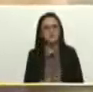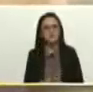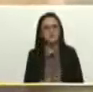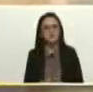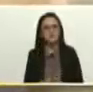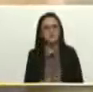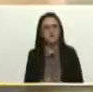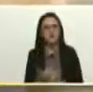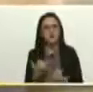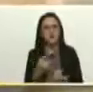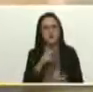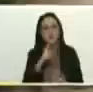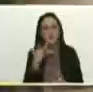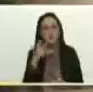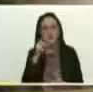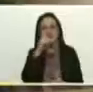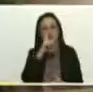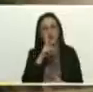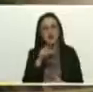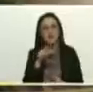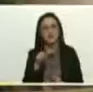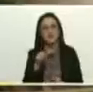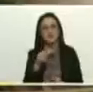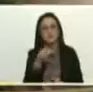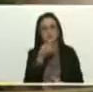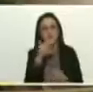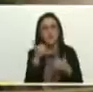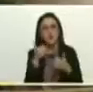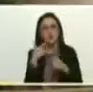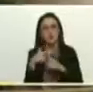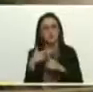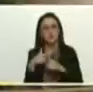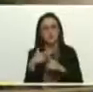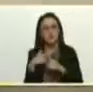Estaba cumpliendo 20 años esa serie. Buenísima, Umaña.